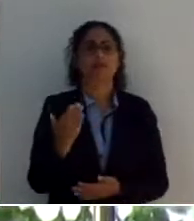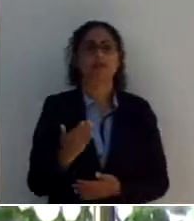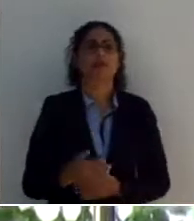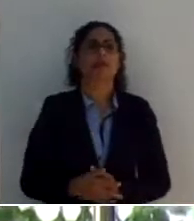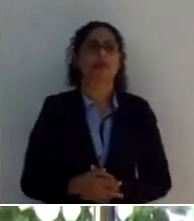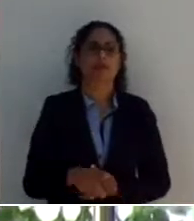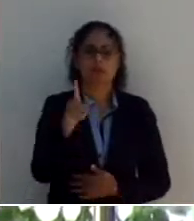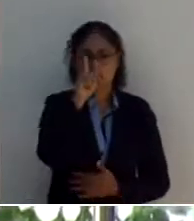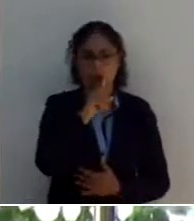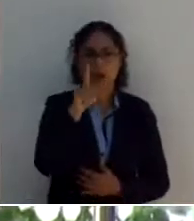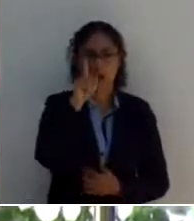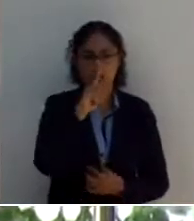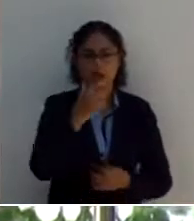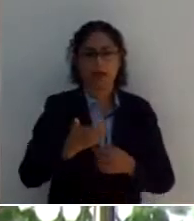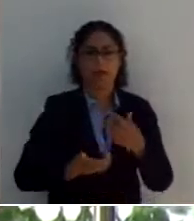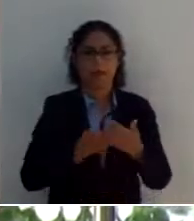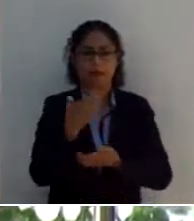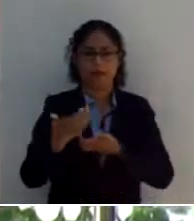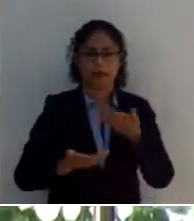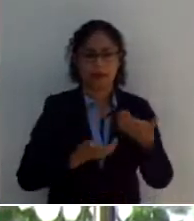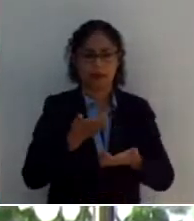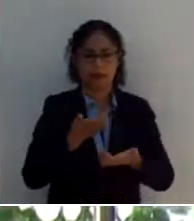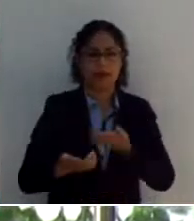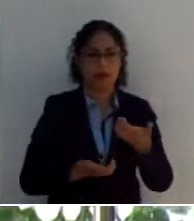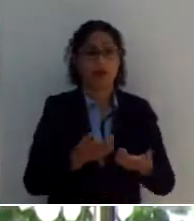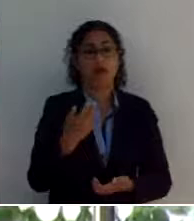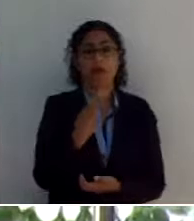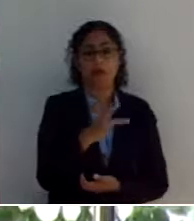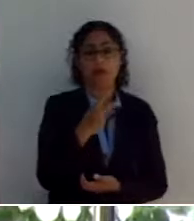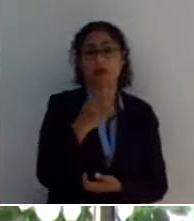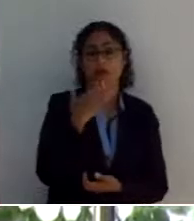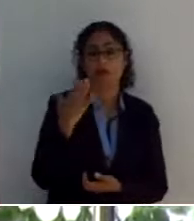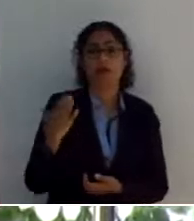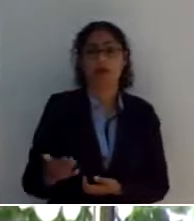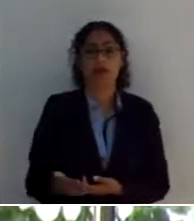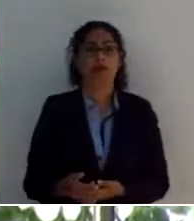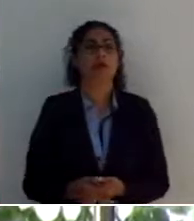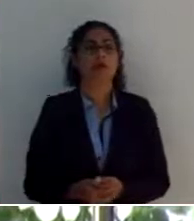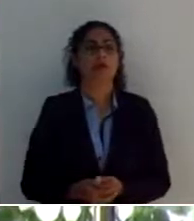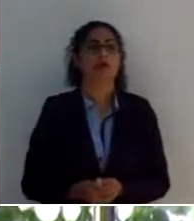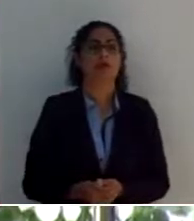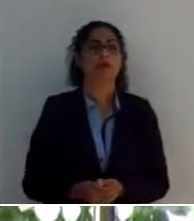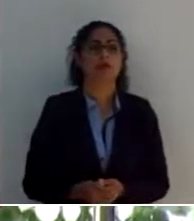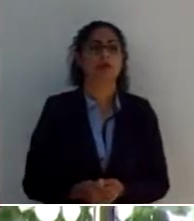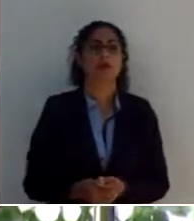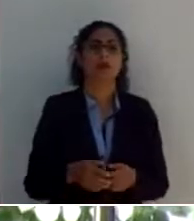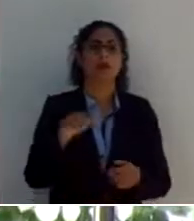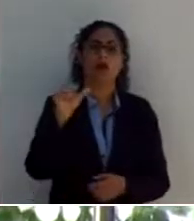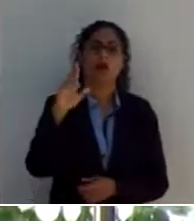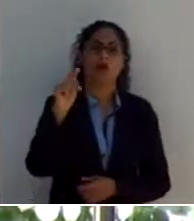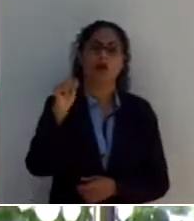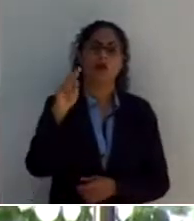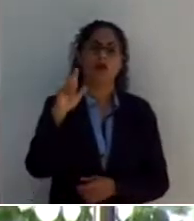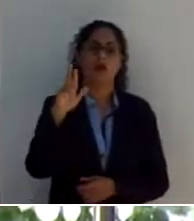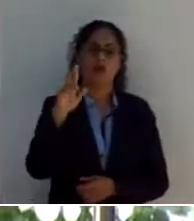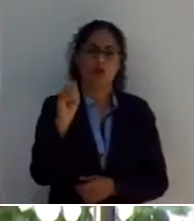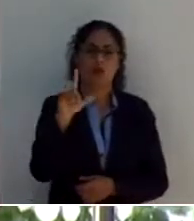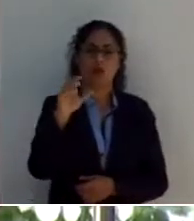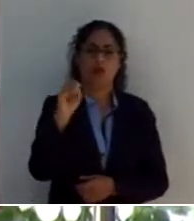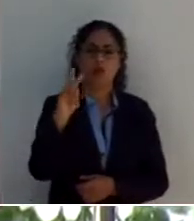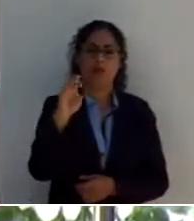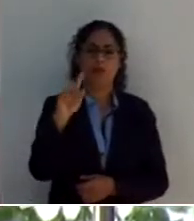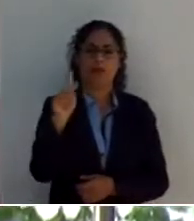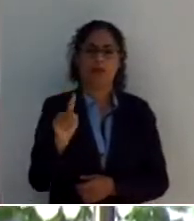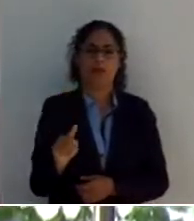al Consejo Coordinador Empresarial, querido Raimundo López,